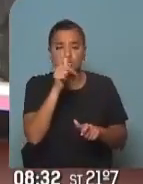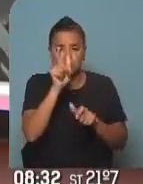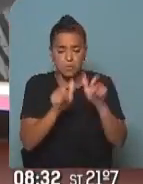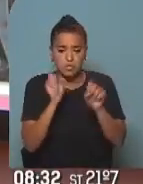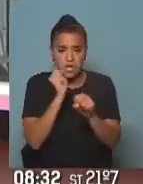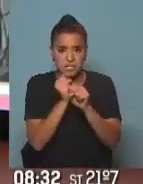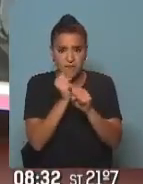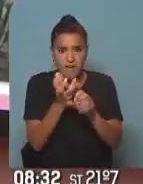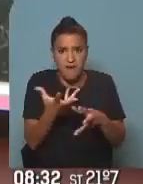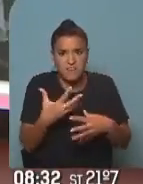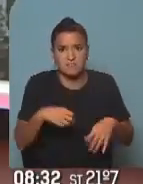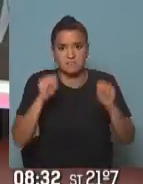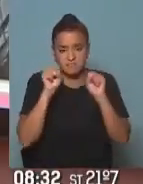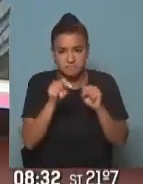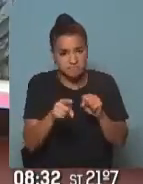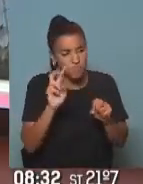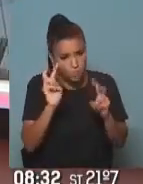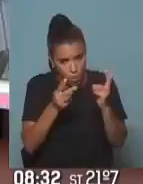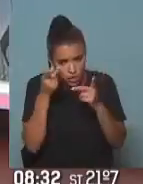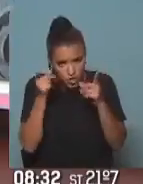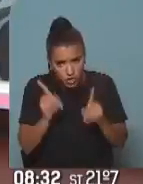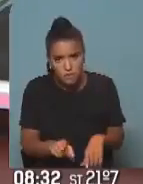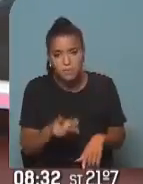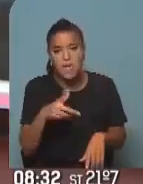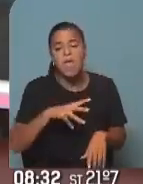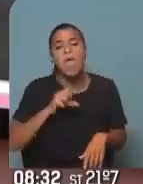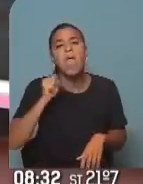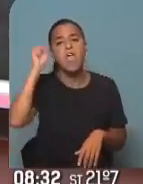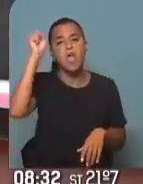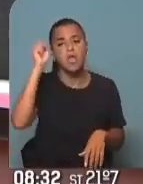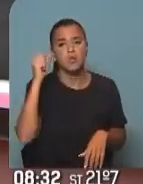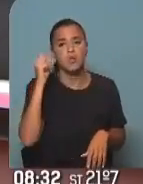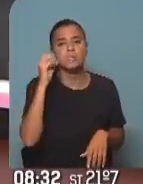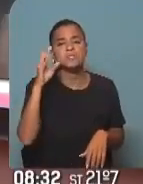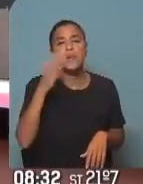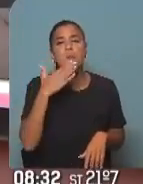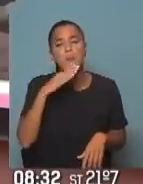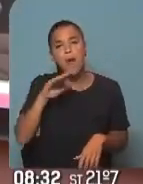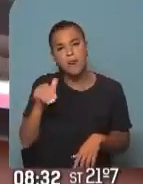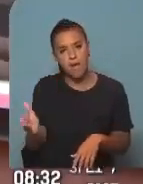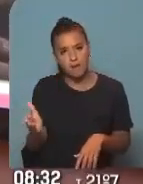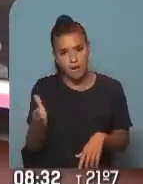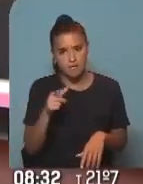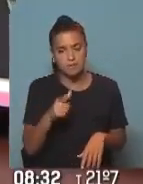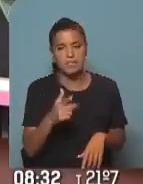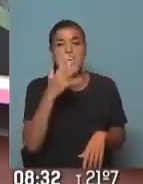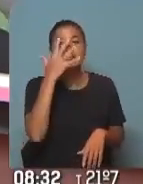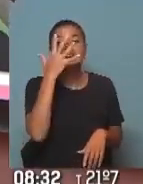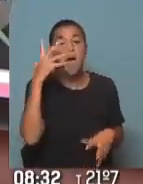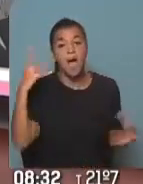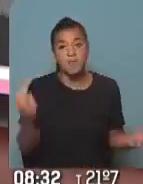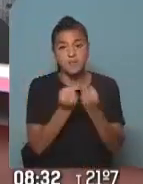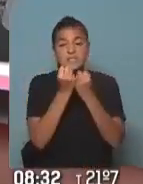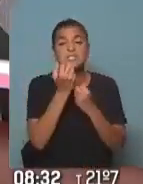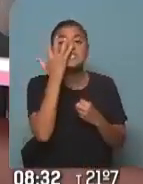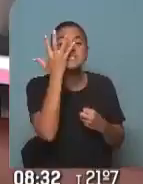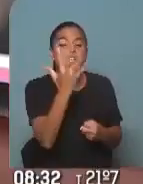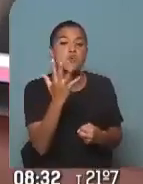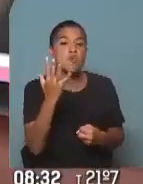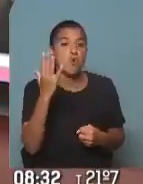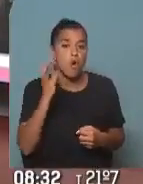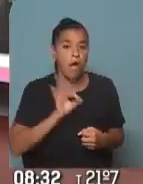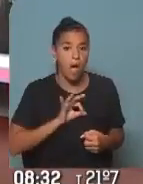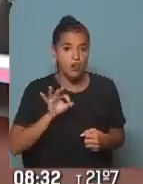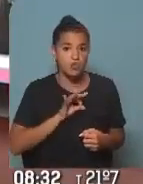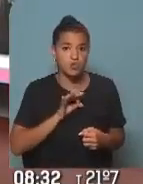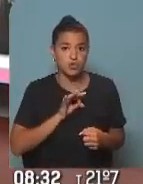rescatistas. Ellos son recordados como los héroes de Barracas. Ya se cumplen 5 años de la tragedia